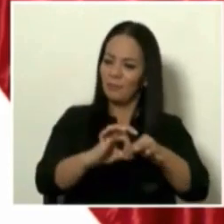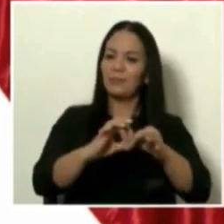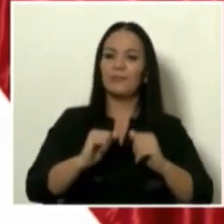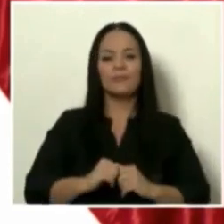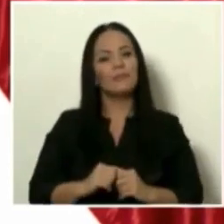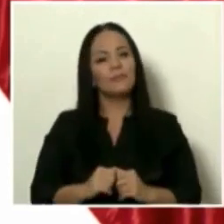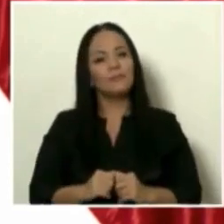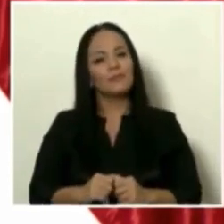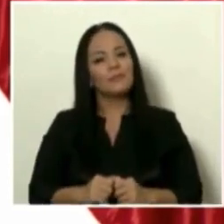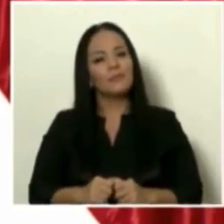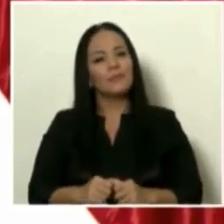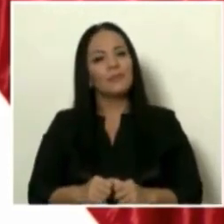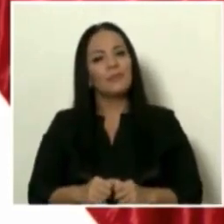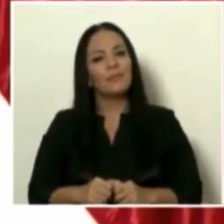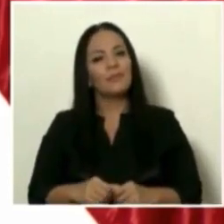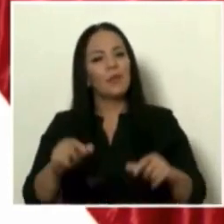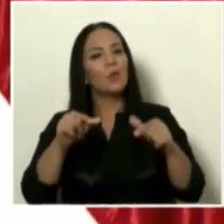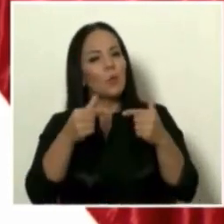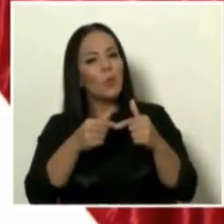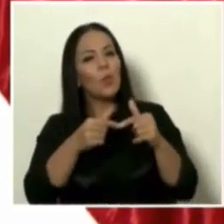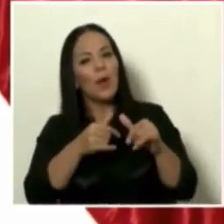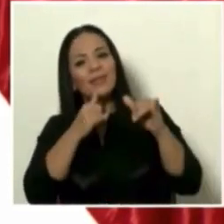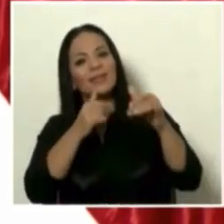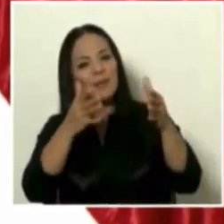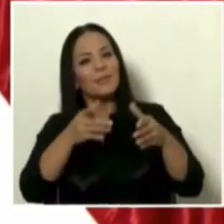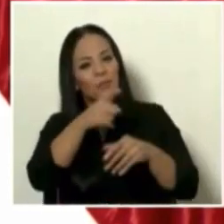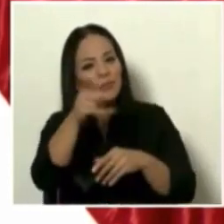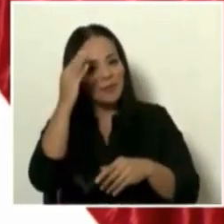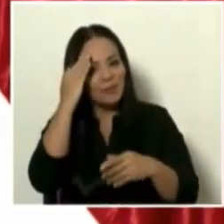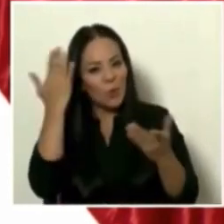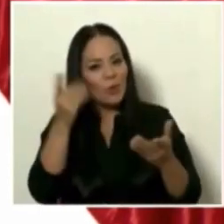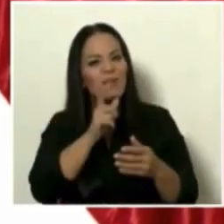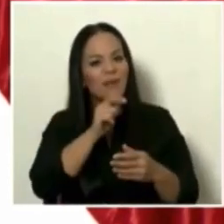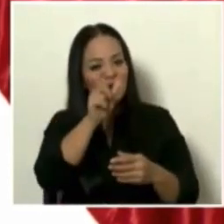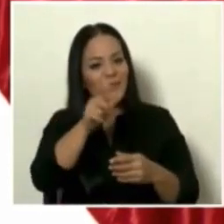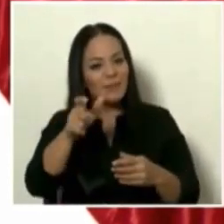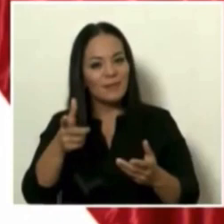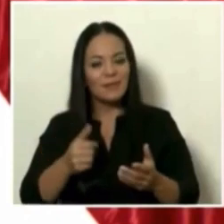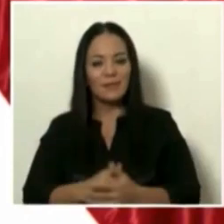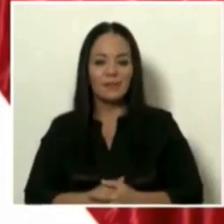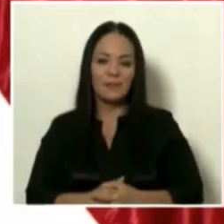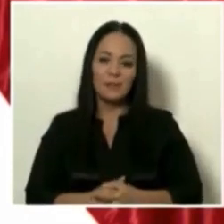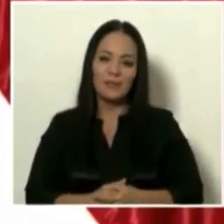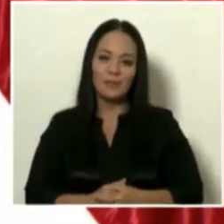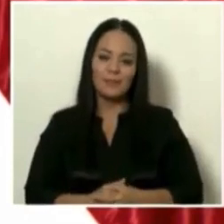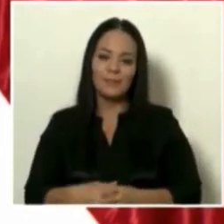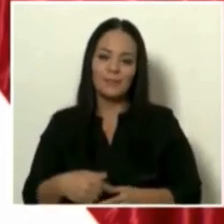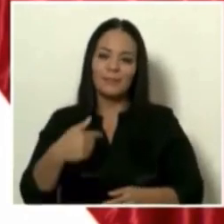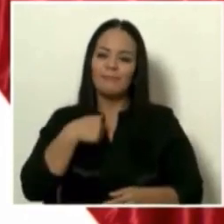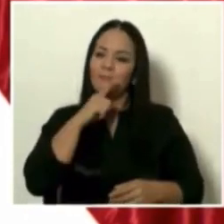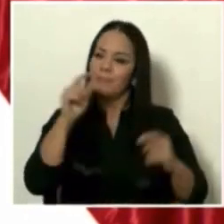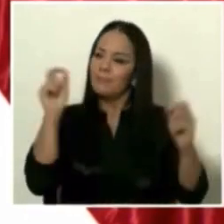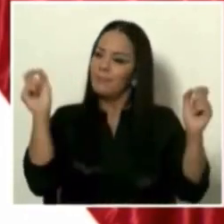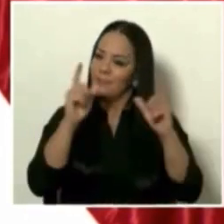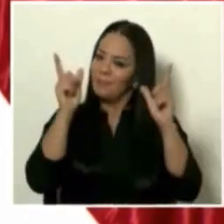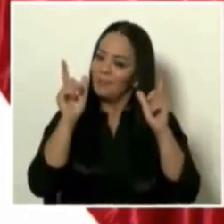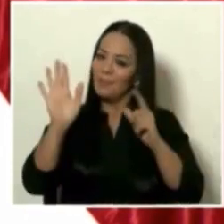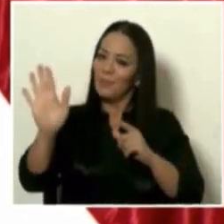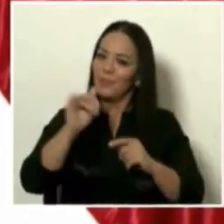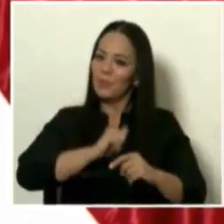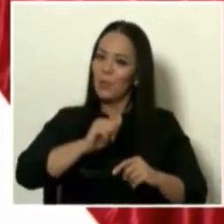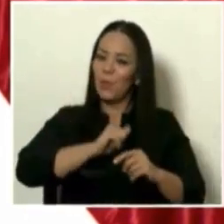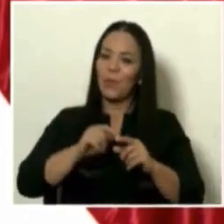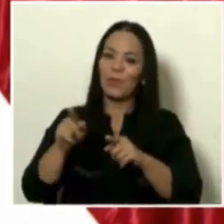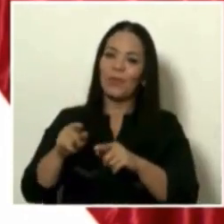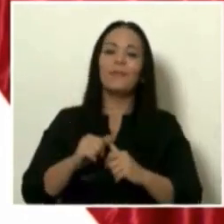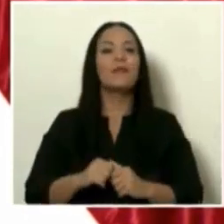extremistas que ustedes conocen. Entonces, me ha sorprendido el comportamiento de ellos,